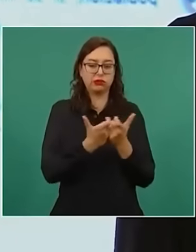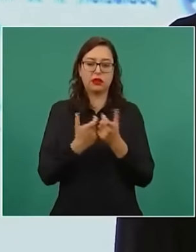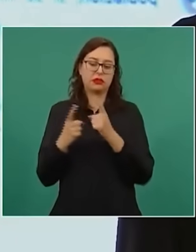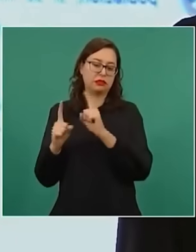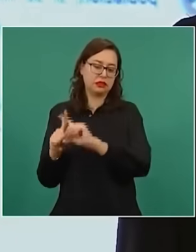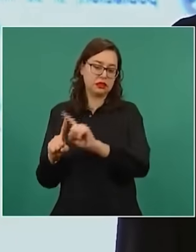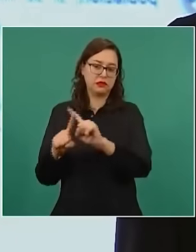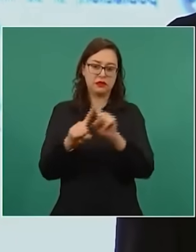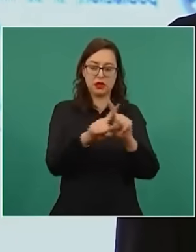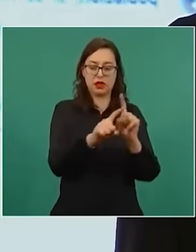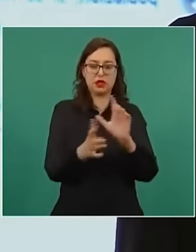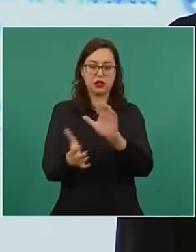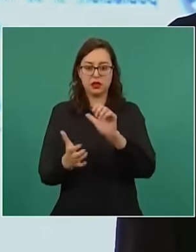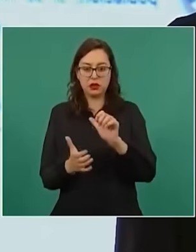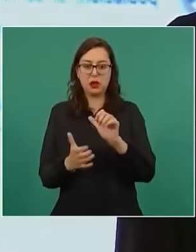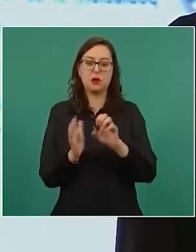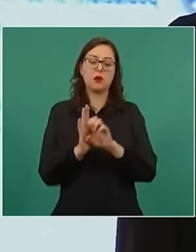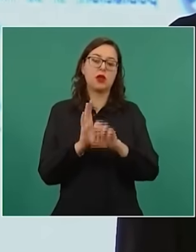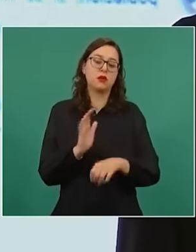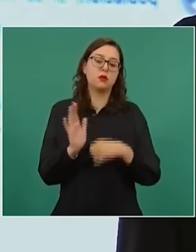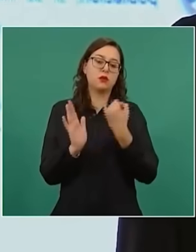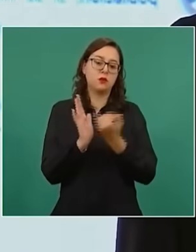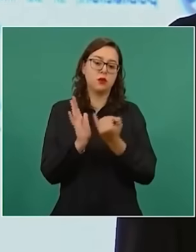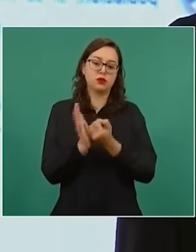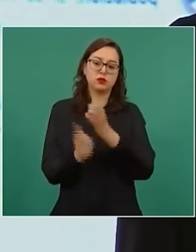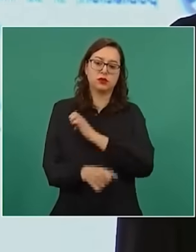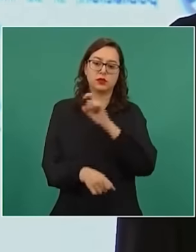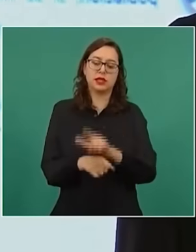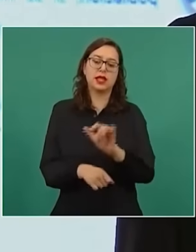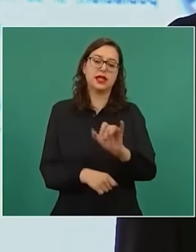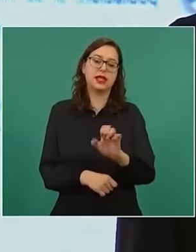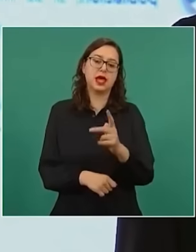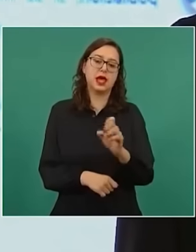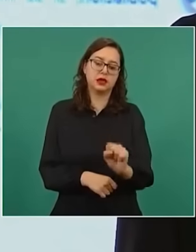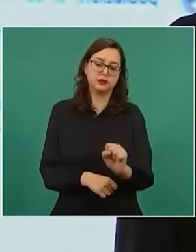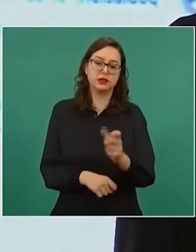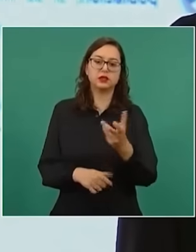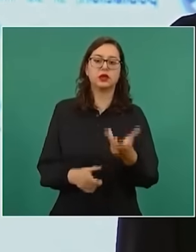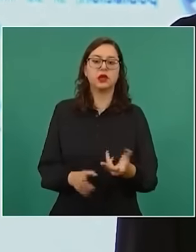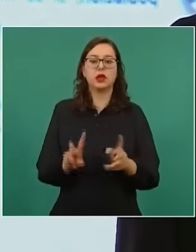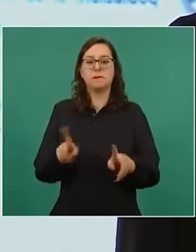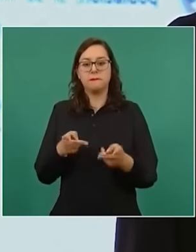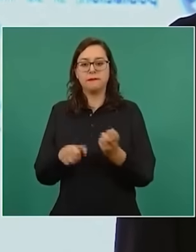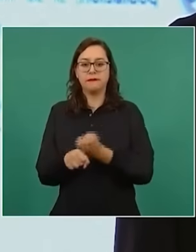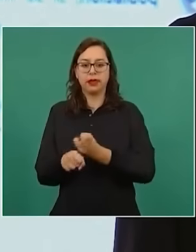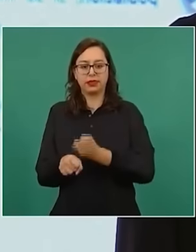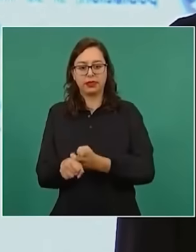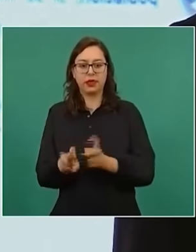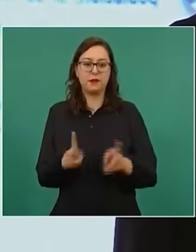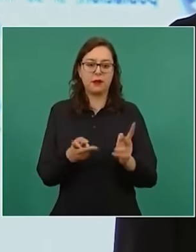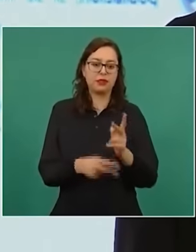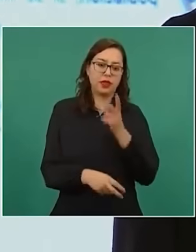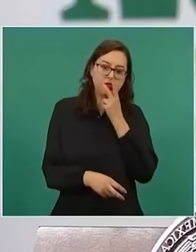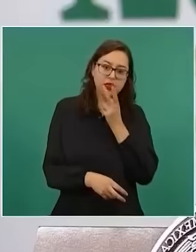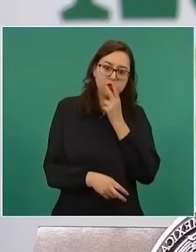100% con todo lo que hace el banco de México me gustaría cambiar una que otra cosa pero tengo que reconocer que el banco de México